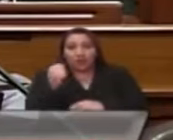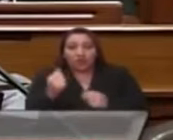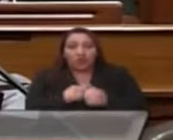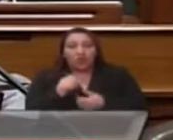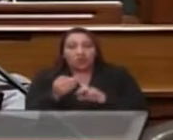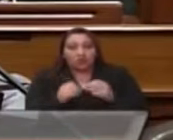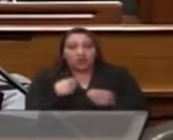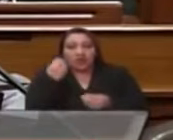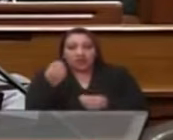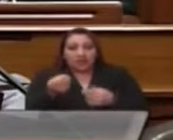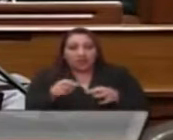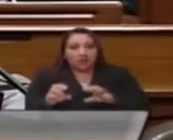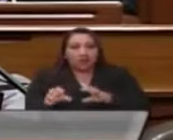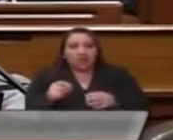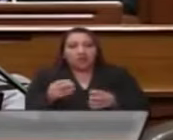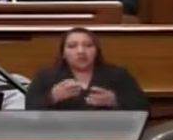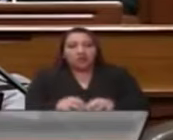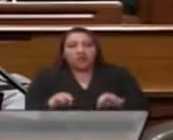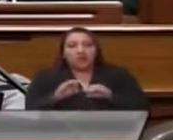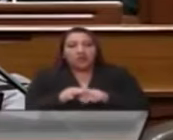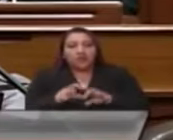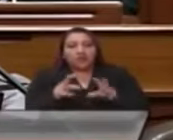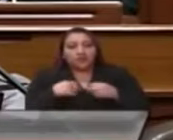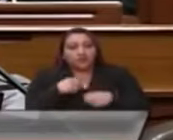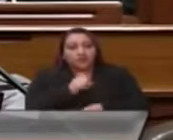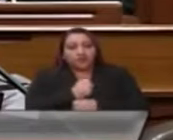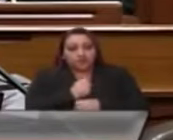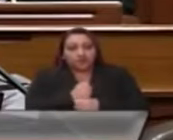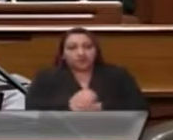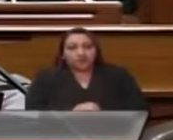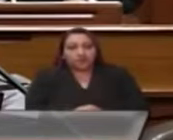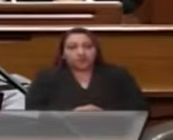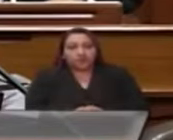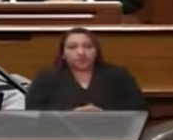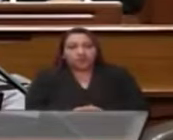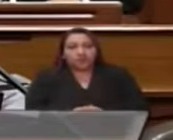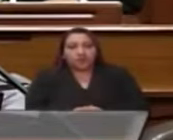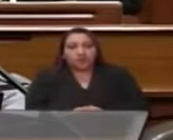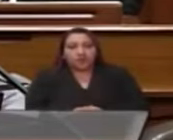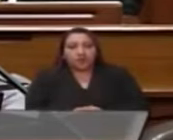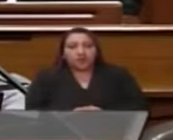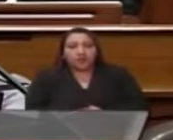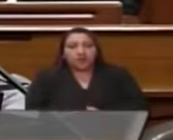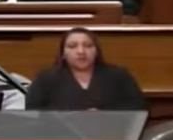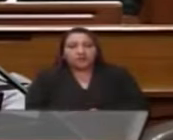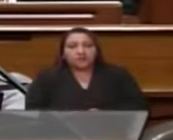un presupuesto que le permita realizar adecuadamente sus funciones.